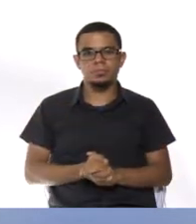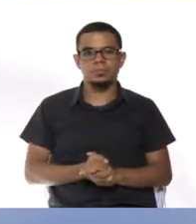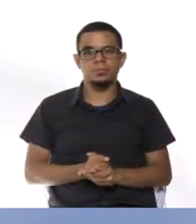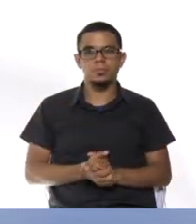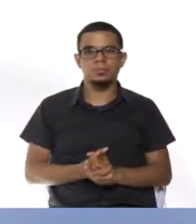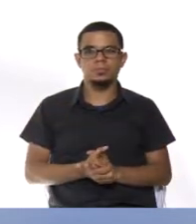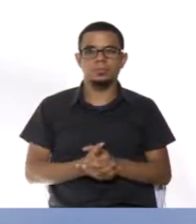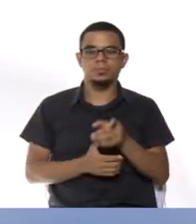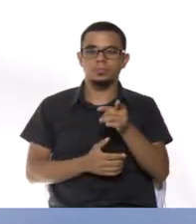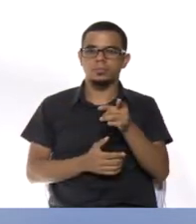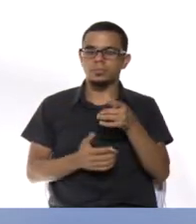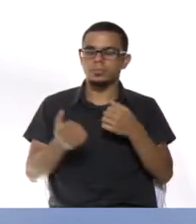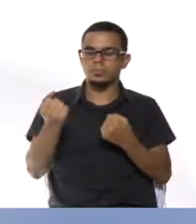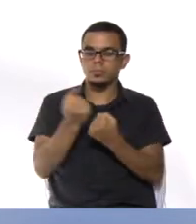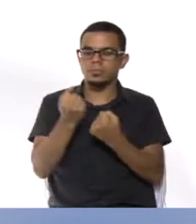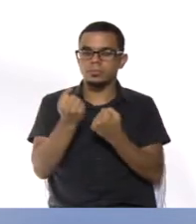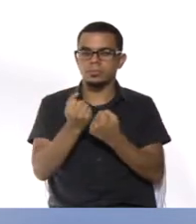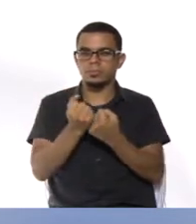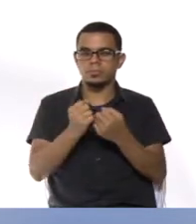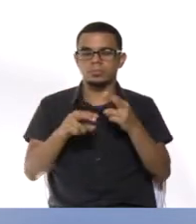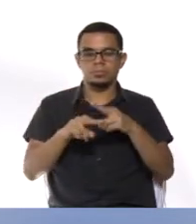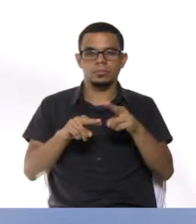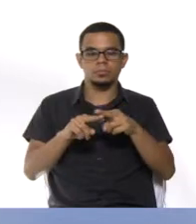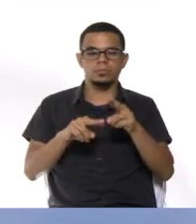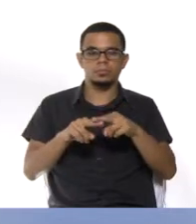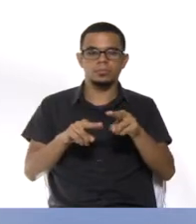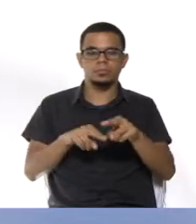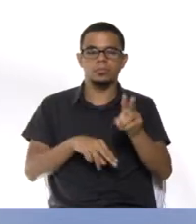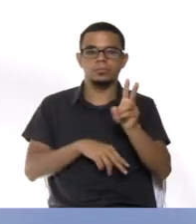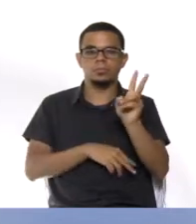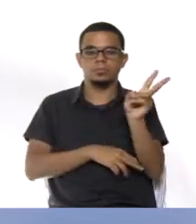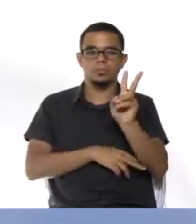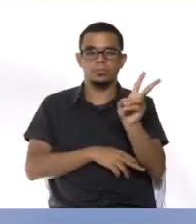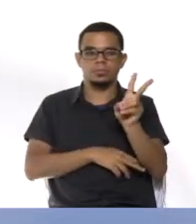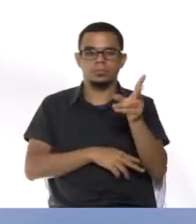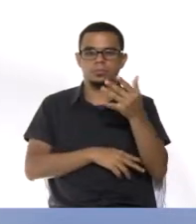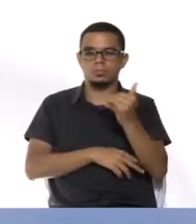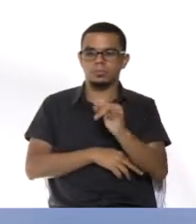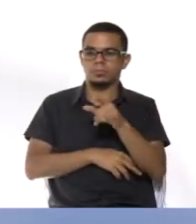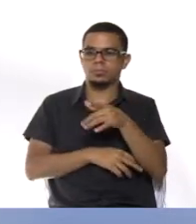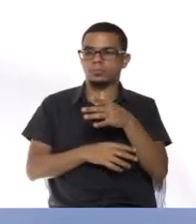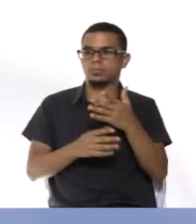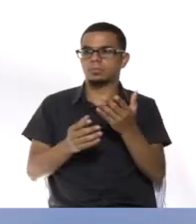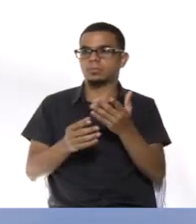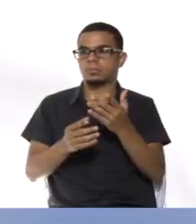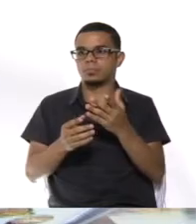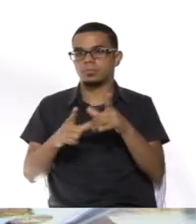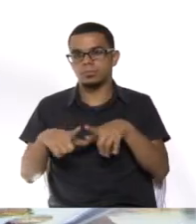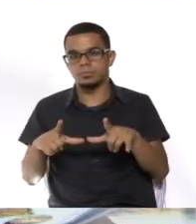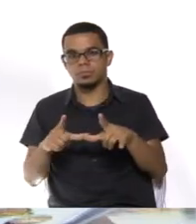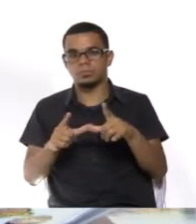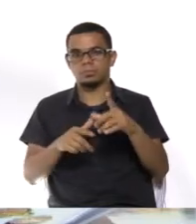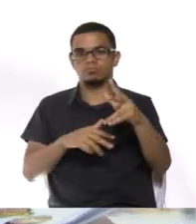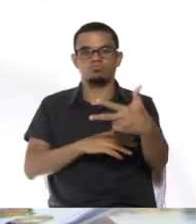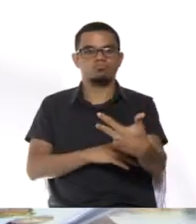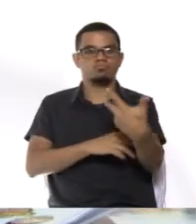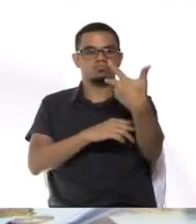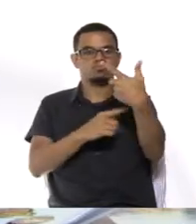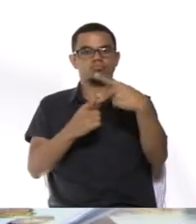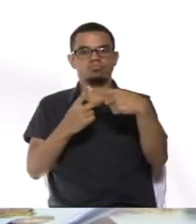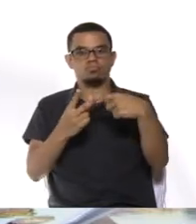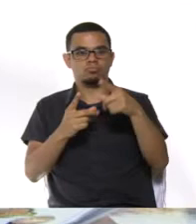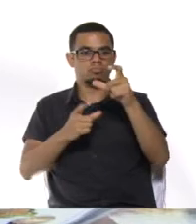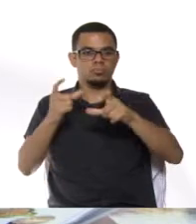supuesto, con las herramientas necesarias para seguir apoyando a los niños y niñas de Venezuela, que tiene el estudio, donde hay cámaras, donde hay una serie de